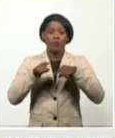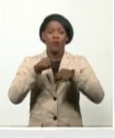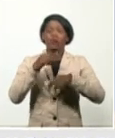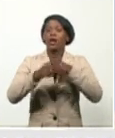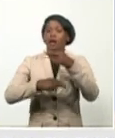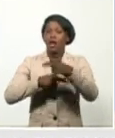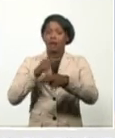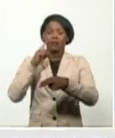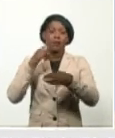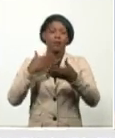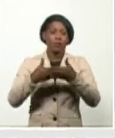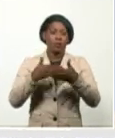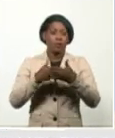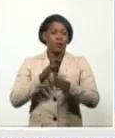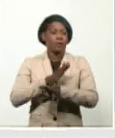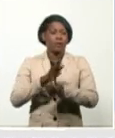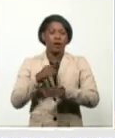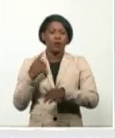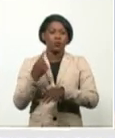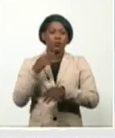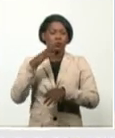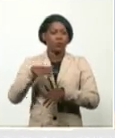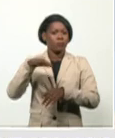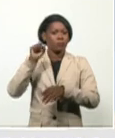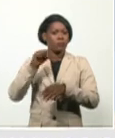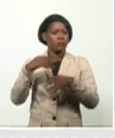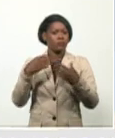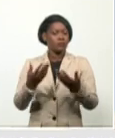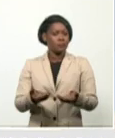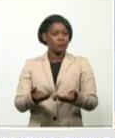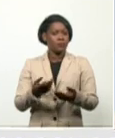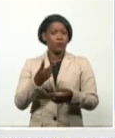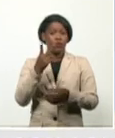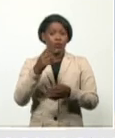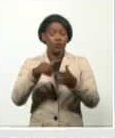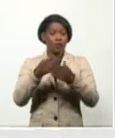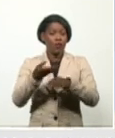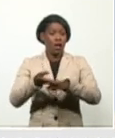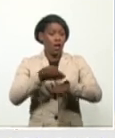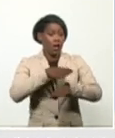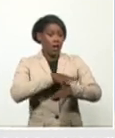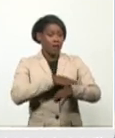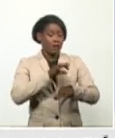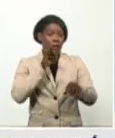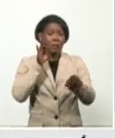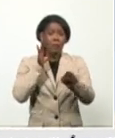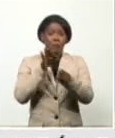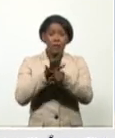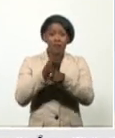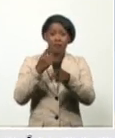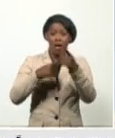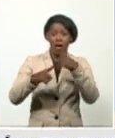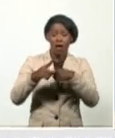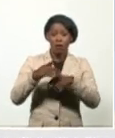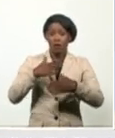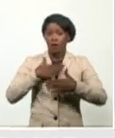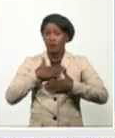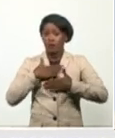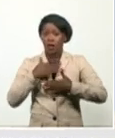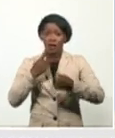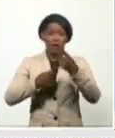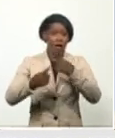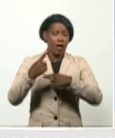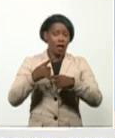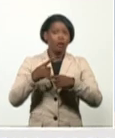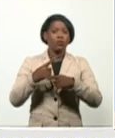incluso 2 días antes de comenzar los síntomas ya había títulos de anticuerpos,